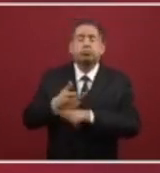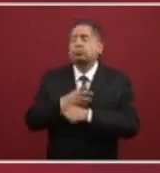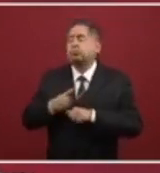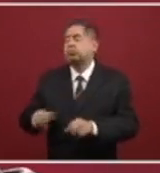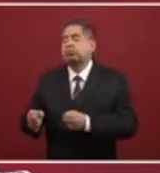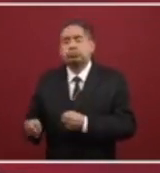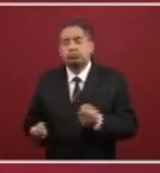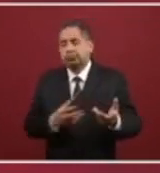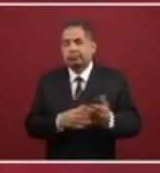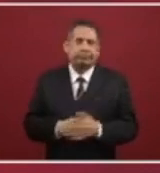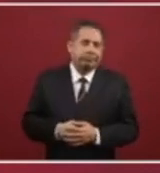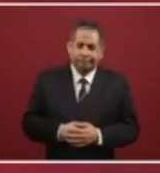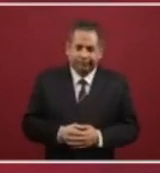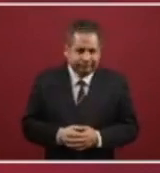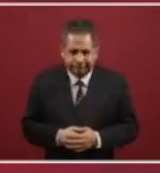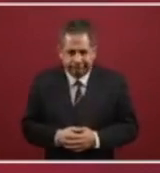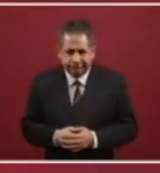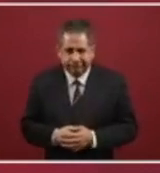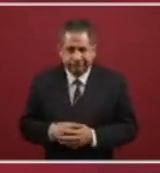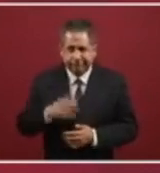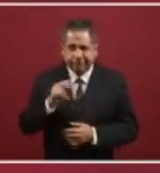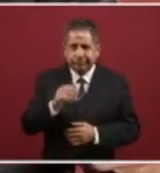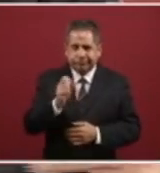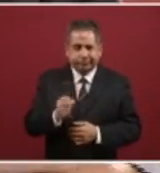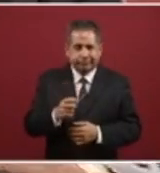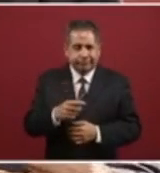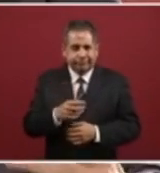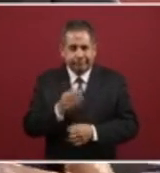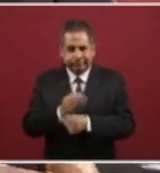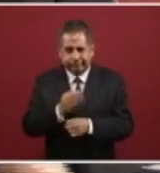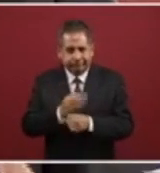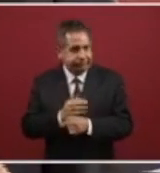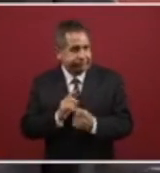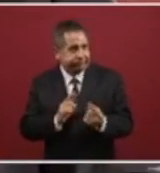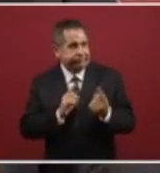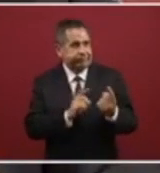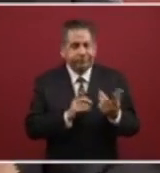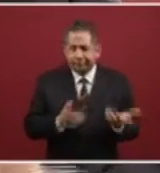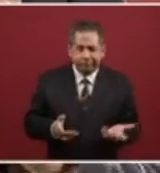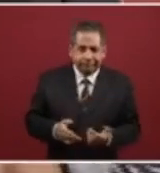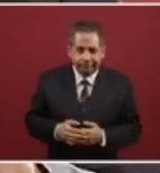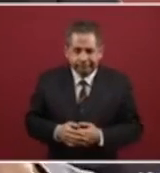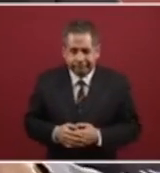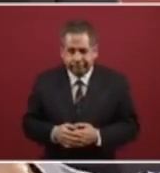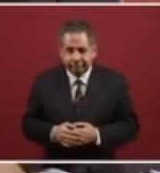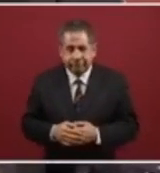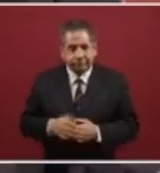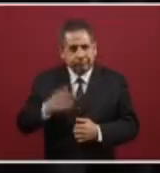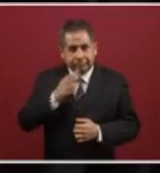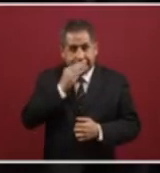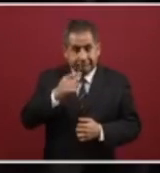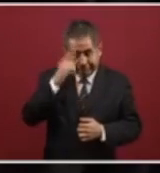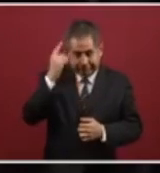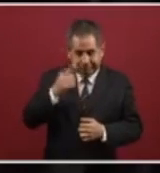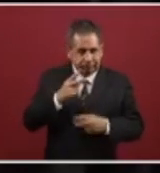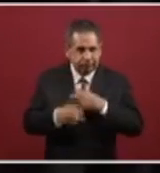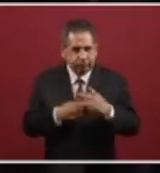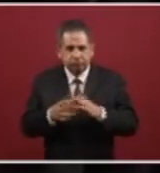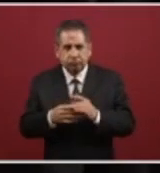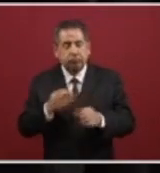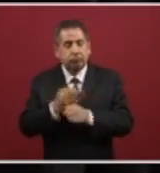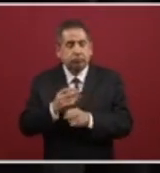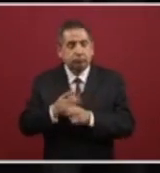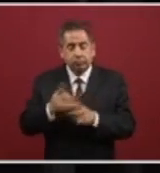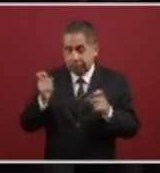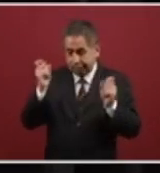pues evidentemente no estaríamos donde estamos ahorita, ¿verdad? Si fuera sencillo, pues ya se habría hecho. No, estamos ante un fenómeno